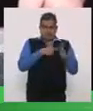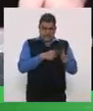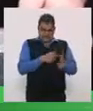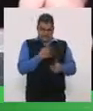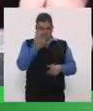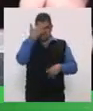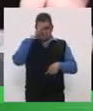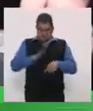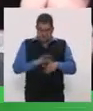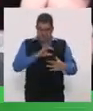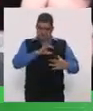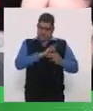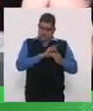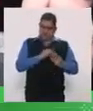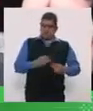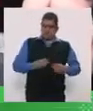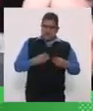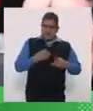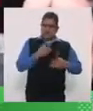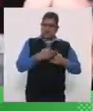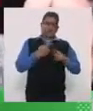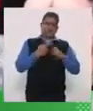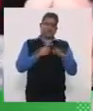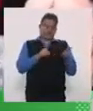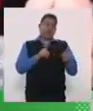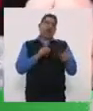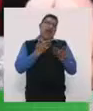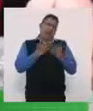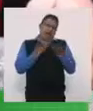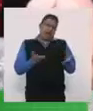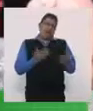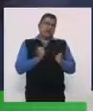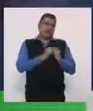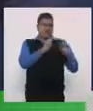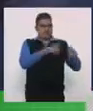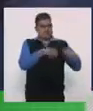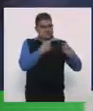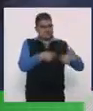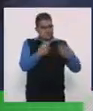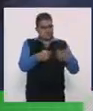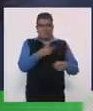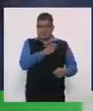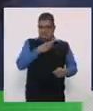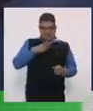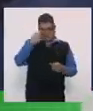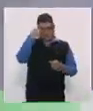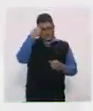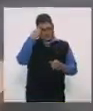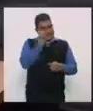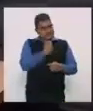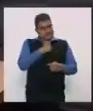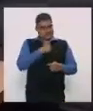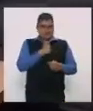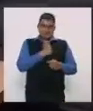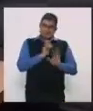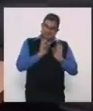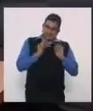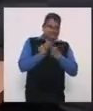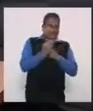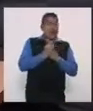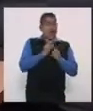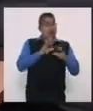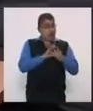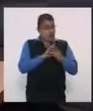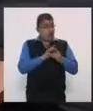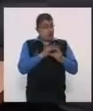sigue actuando de otra manera. Claro, hay legados que hay que sanar, porque no hay relaciones perfectas, pero